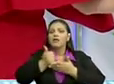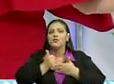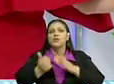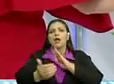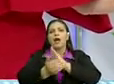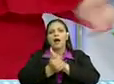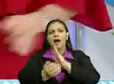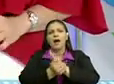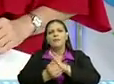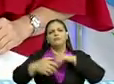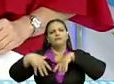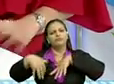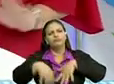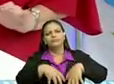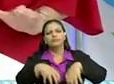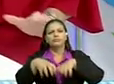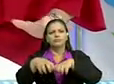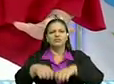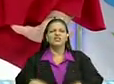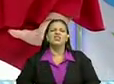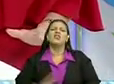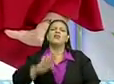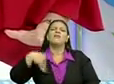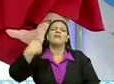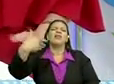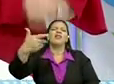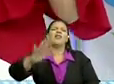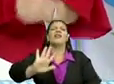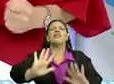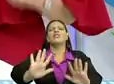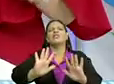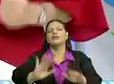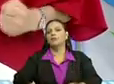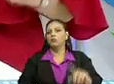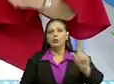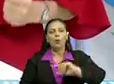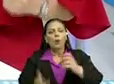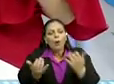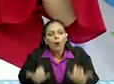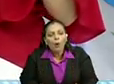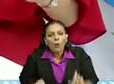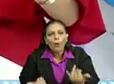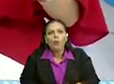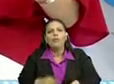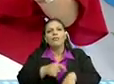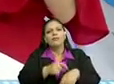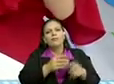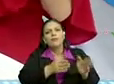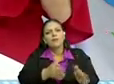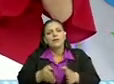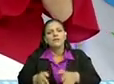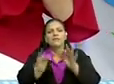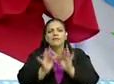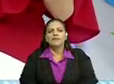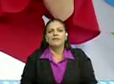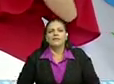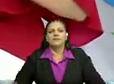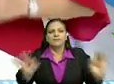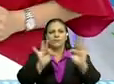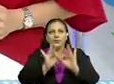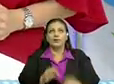No desaprovechemos el tiempo, no lo perdamos inútilmente, gánale tiempo al tiempo, así es, pidiéndole